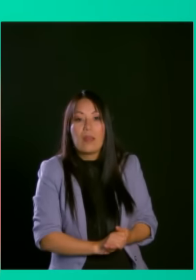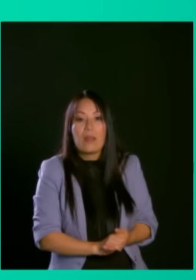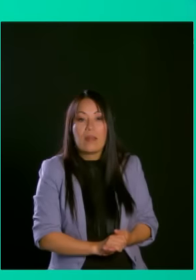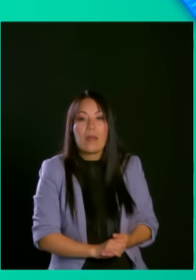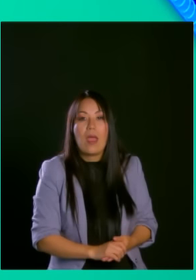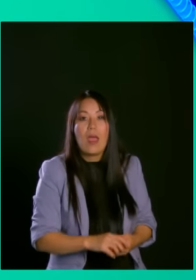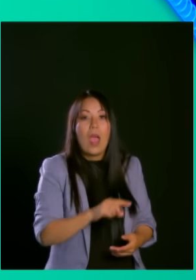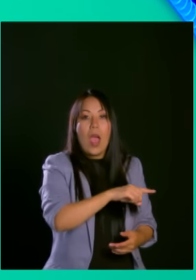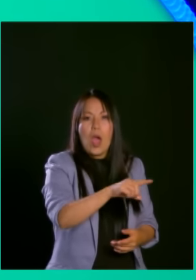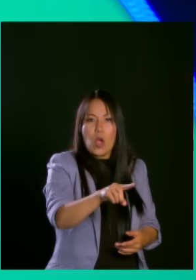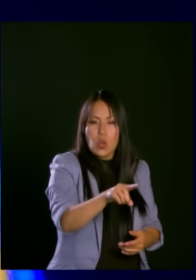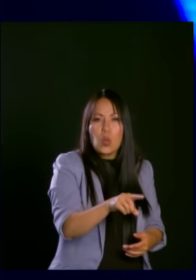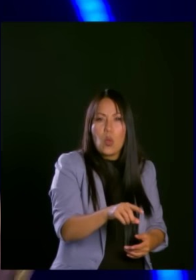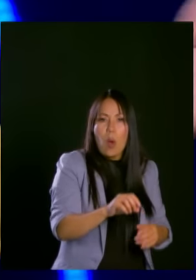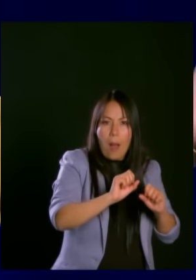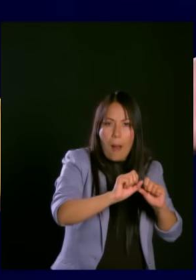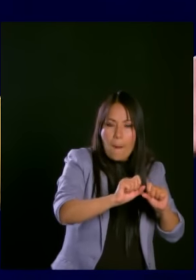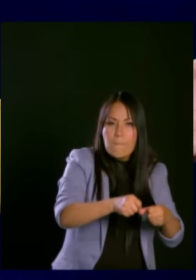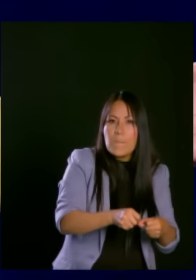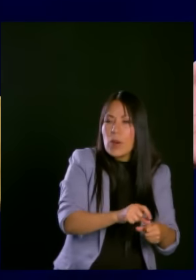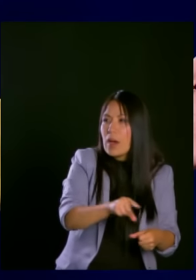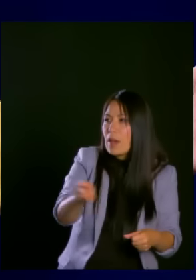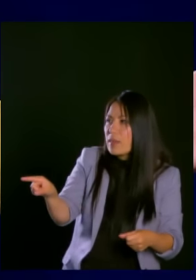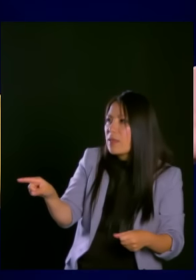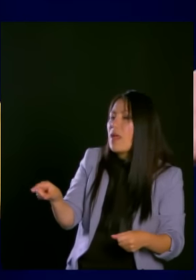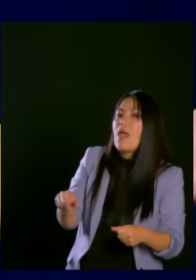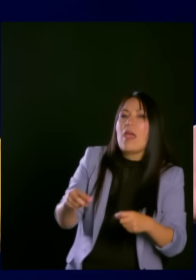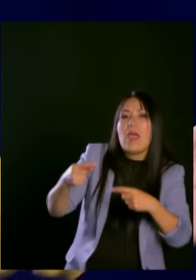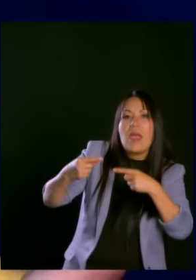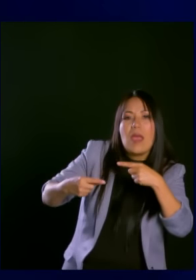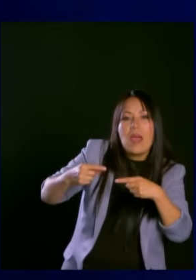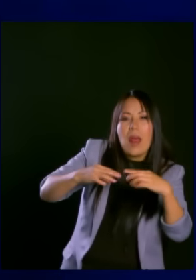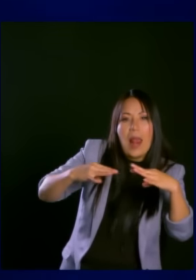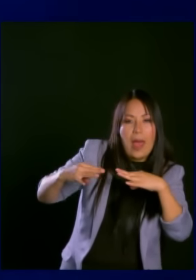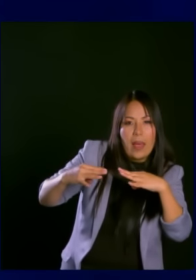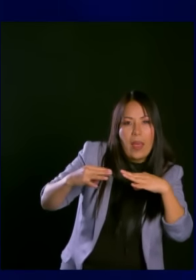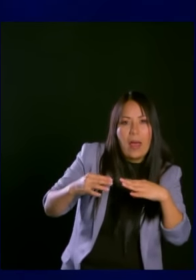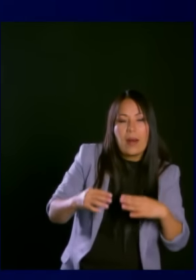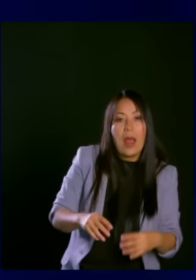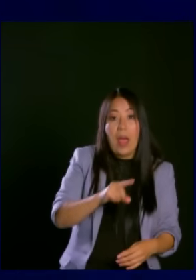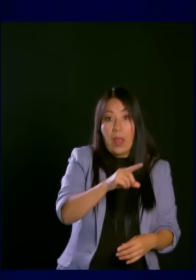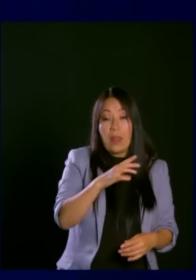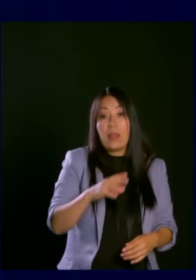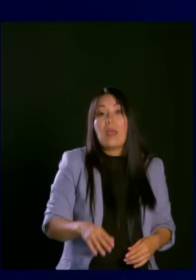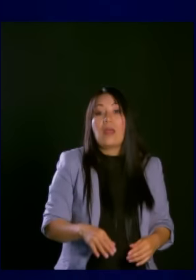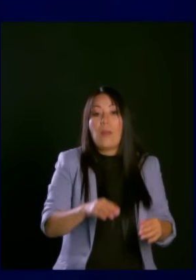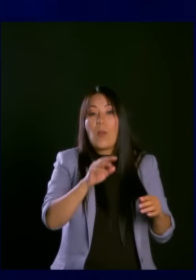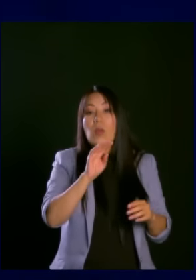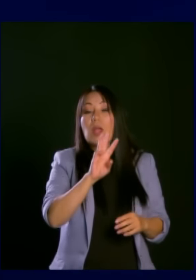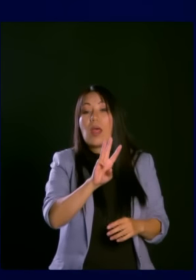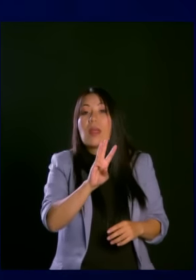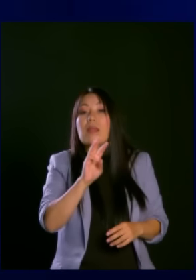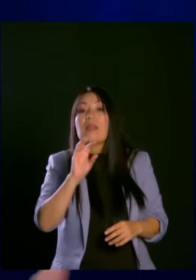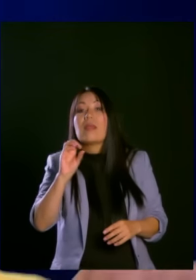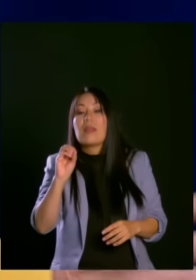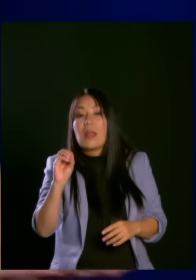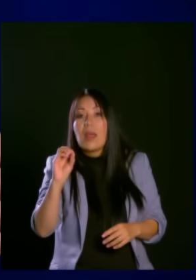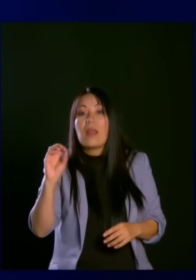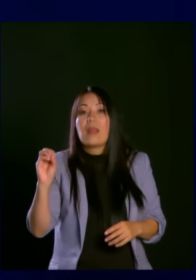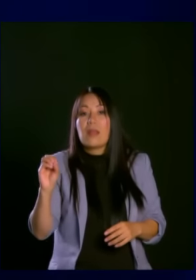y le deja 300 hombres. Usted dice, ¿eso contradice esta escritura? No, porque en ese caso Dios lo que hacía es, te voy a quitar la